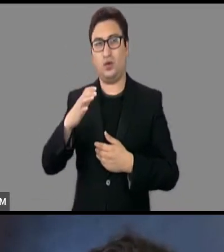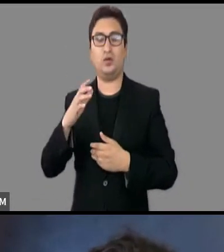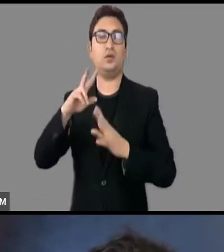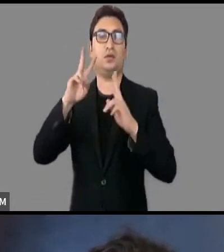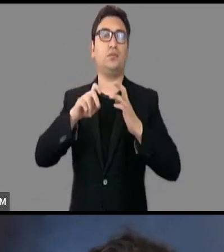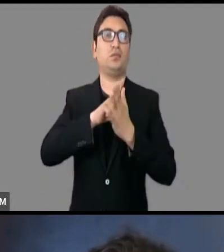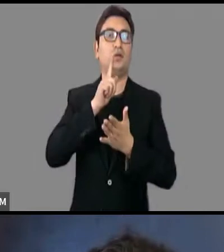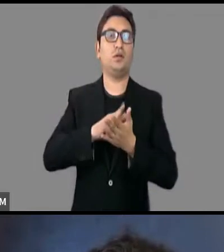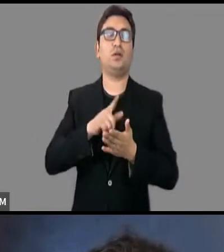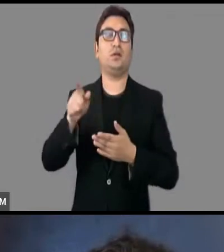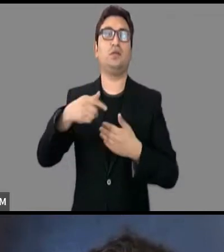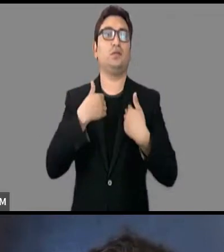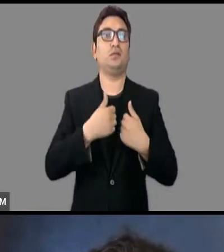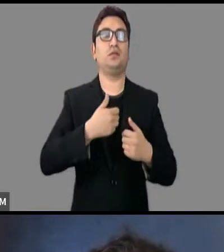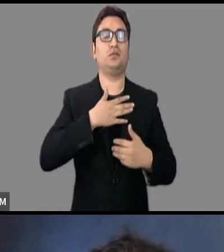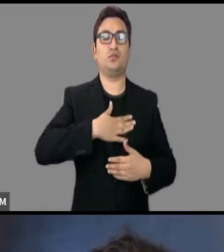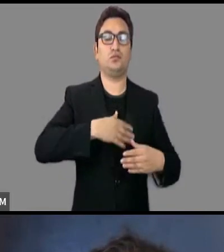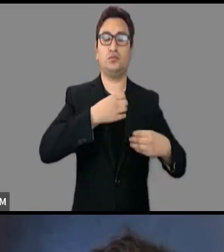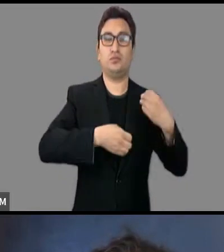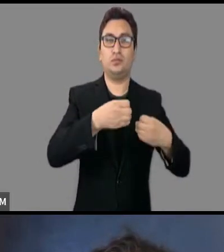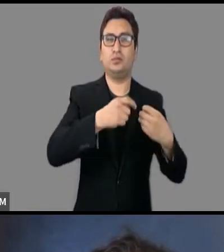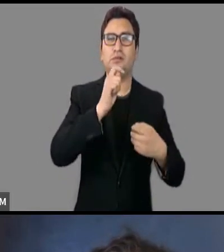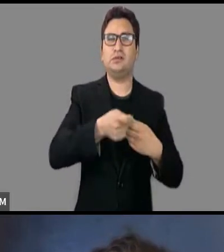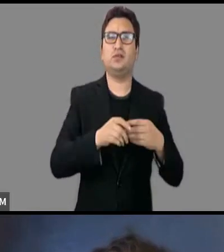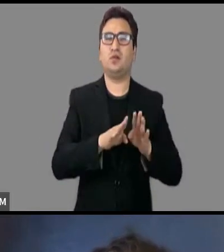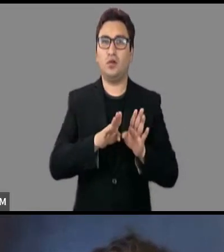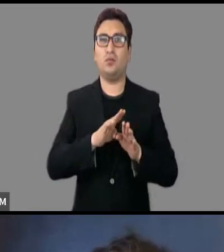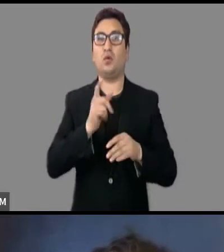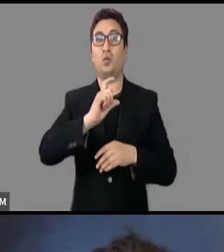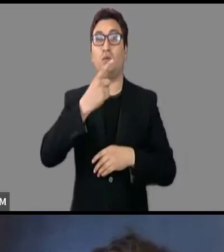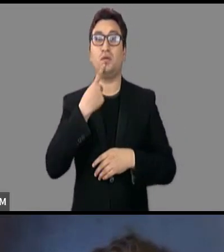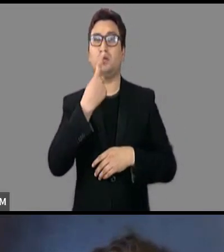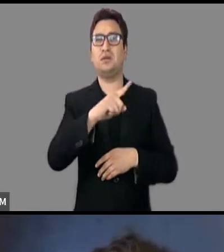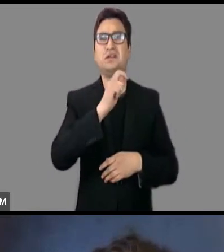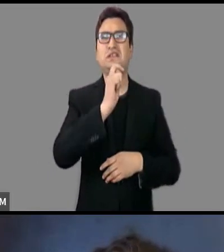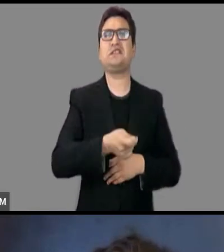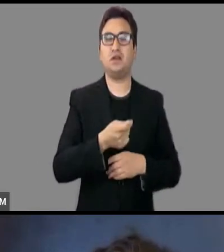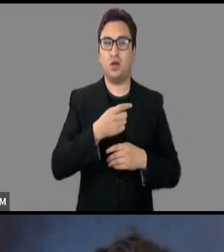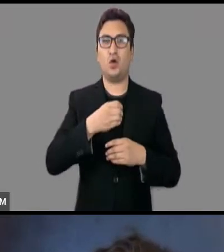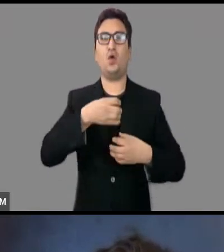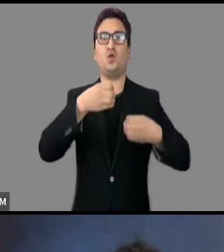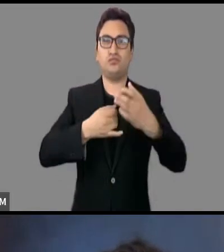de justicia, le es difícil comprender una demanda, una sentencia. Entonces,